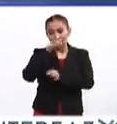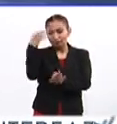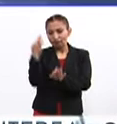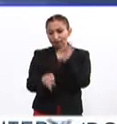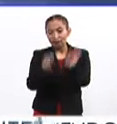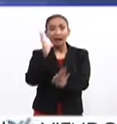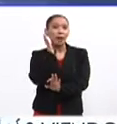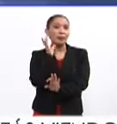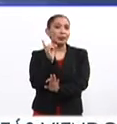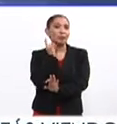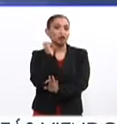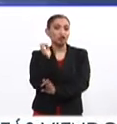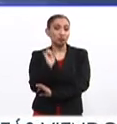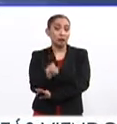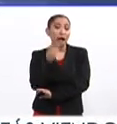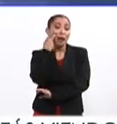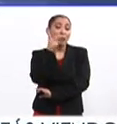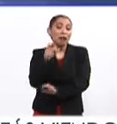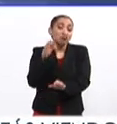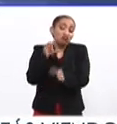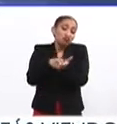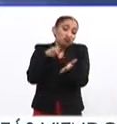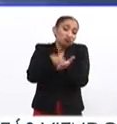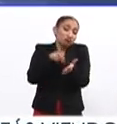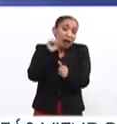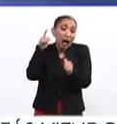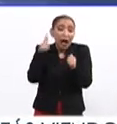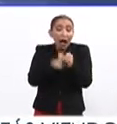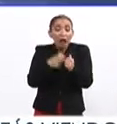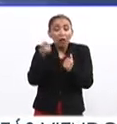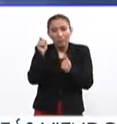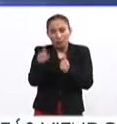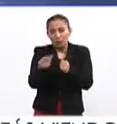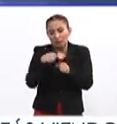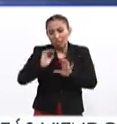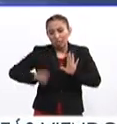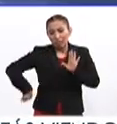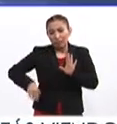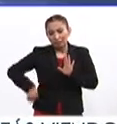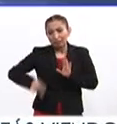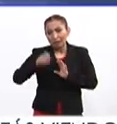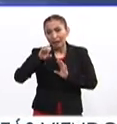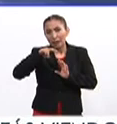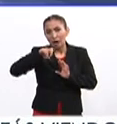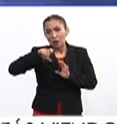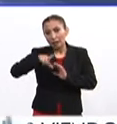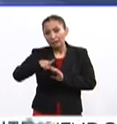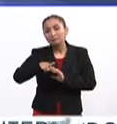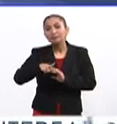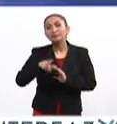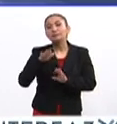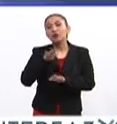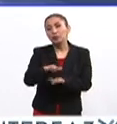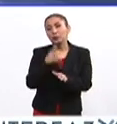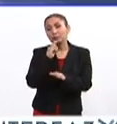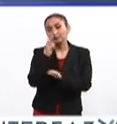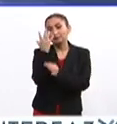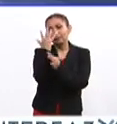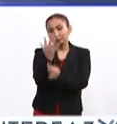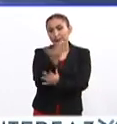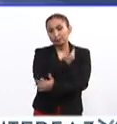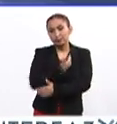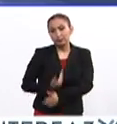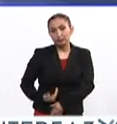aprobados por la Cámara de Diputados. Vamos a ver si hay ajustes en esto que nos acaba de delinear Emanuel, por supuesto en voz